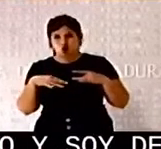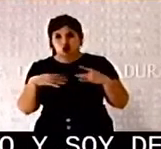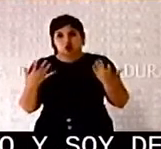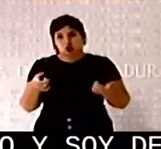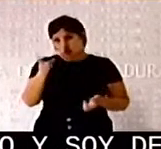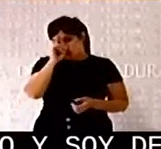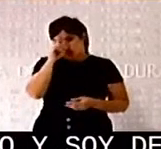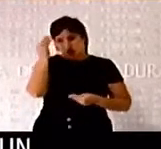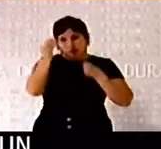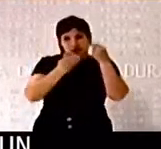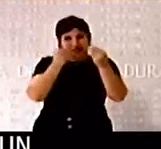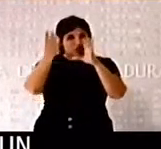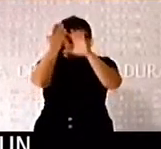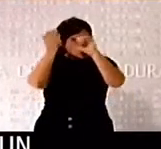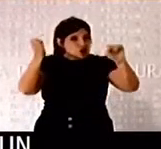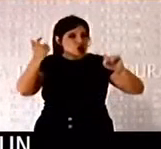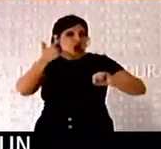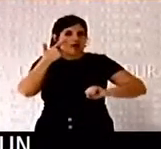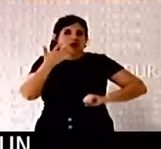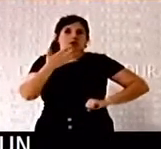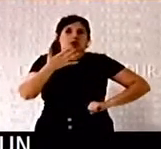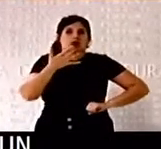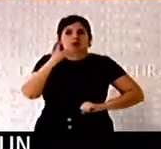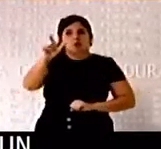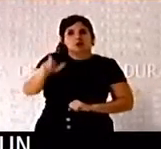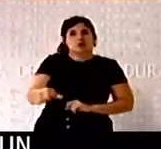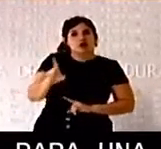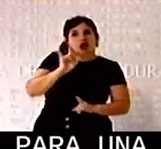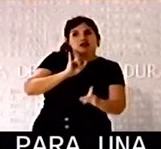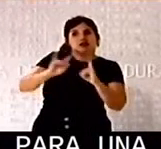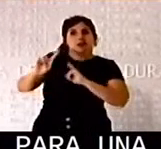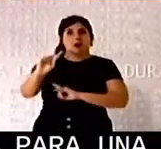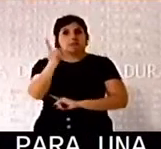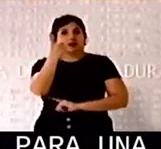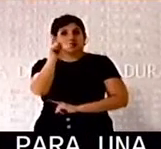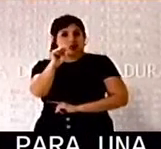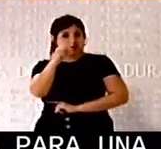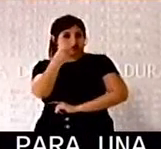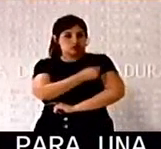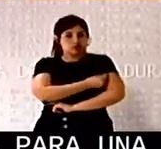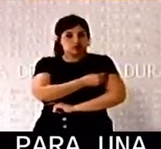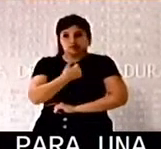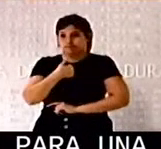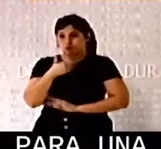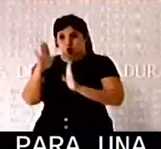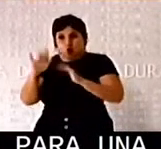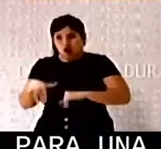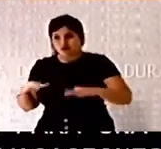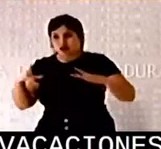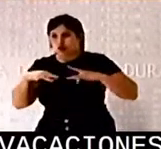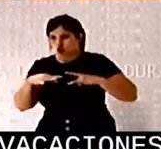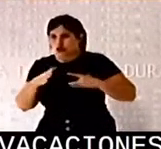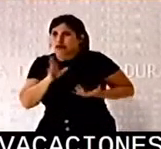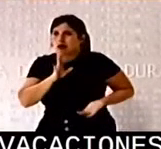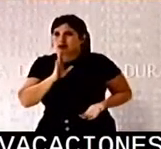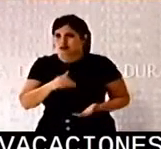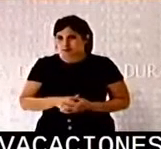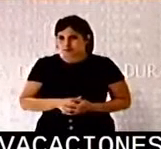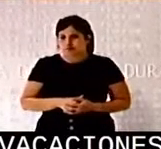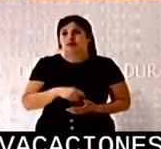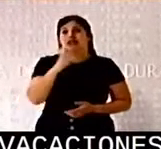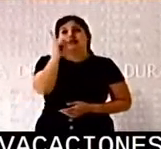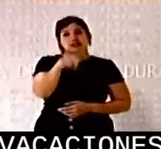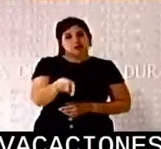un protocolo para ver qué pasa si se llama para una primera dosis a un ciudadano y está de vacaciones. Y, por otro lado, no sé si se ha hablado